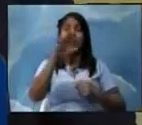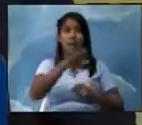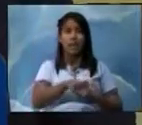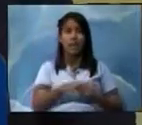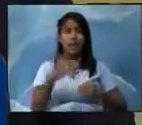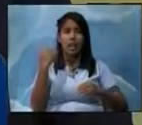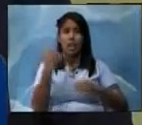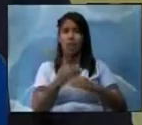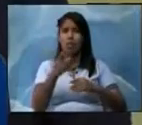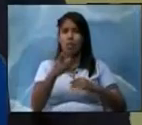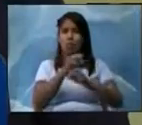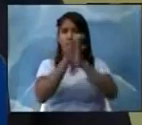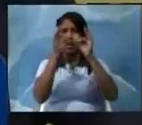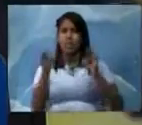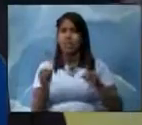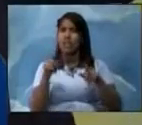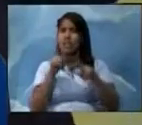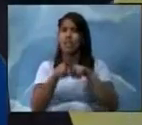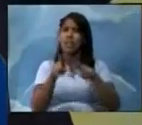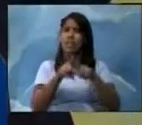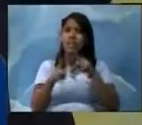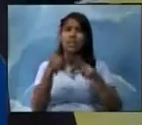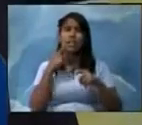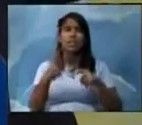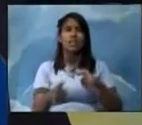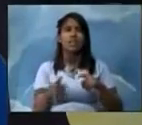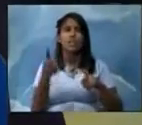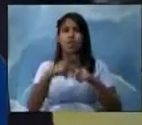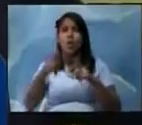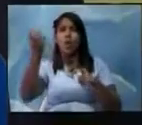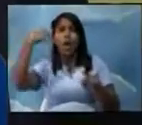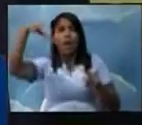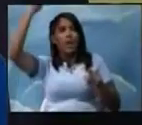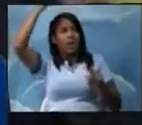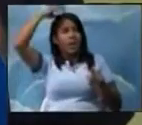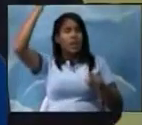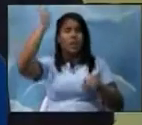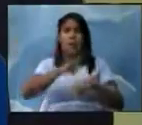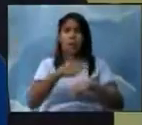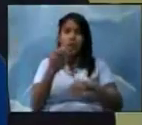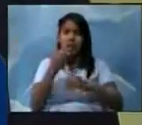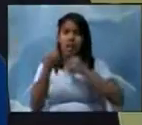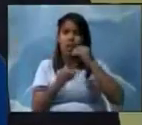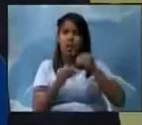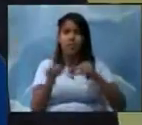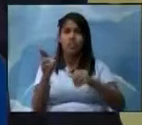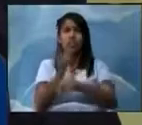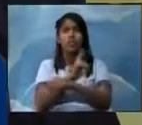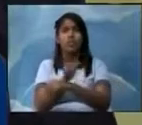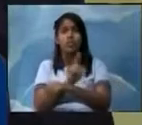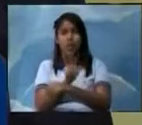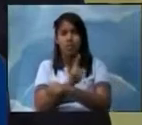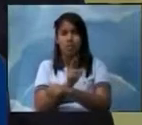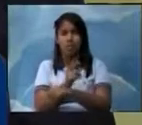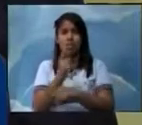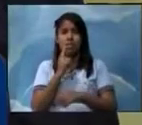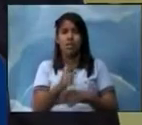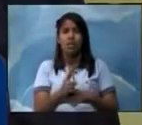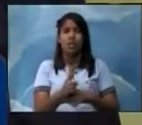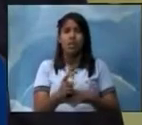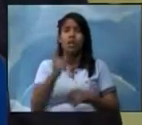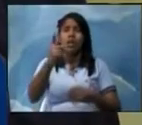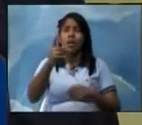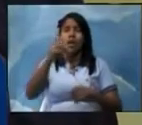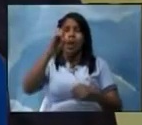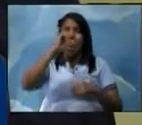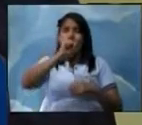está como una especie de crítica diciéndole al rey que por qué lo hizo apresuradamente Oiga bien le dijo